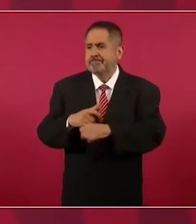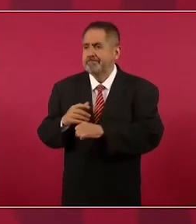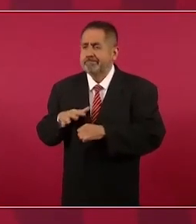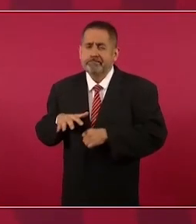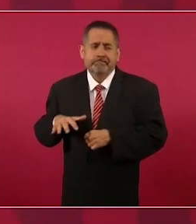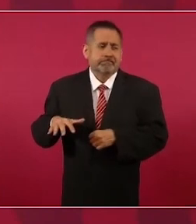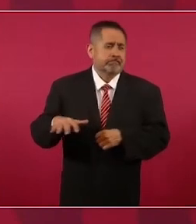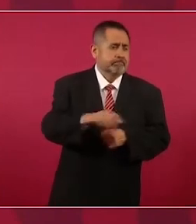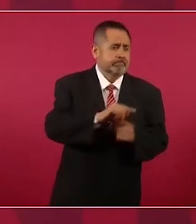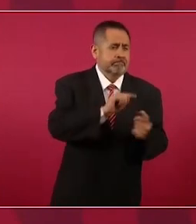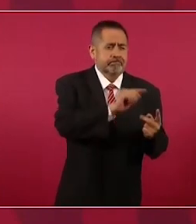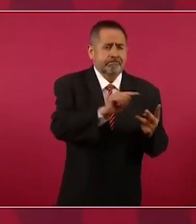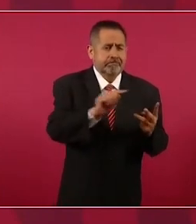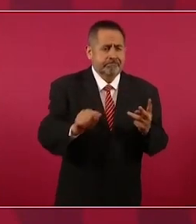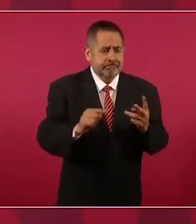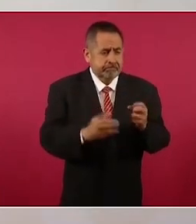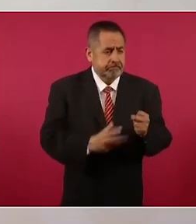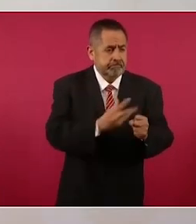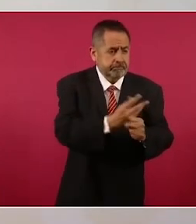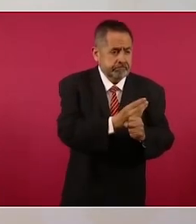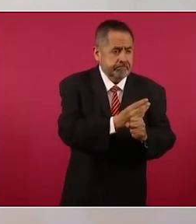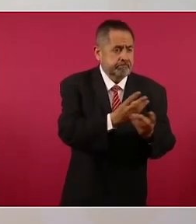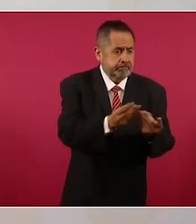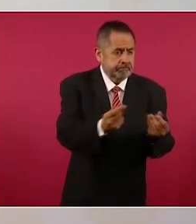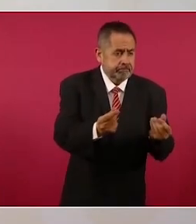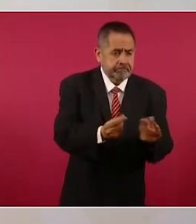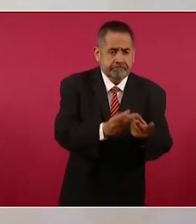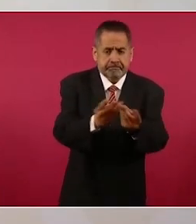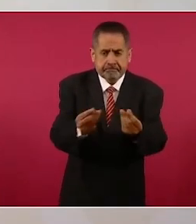todo el daño que ocasionó